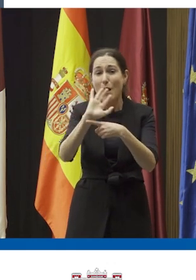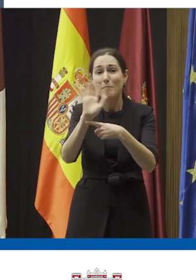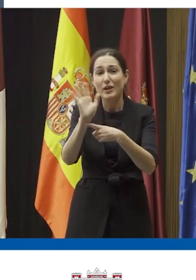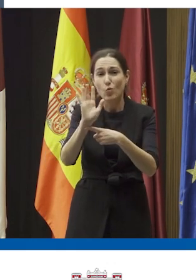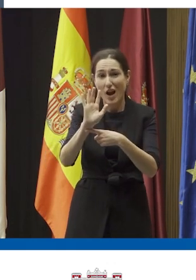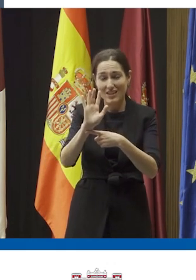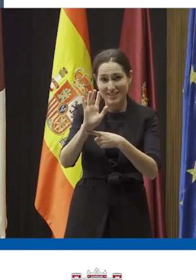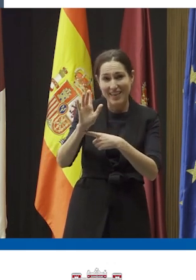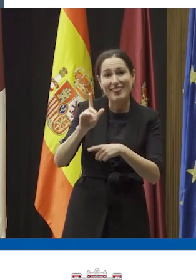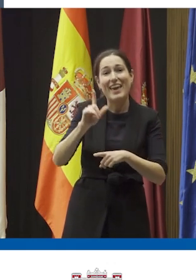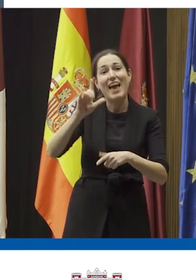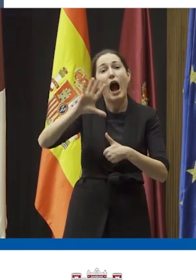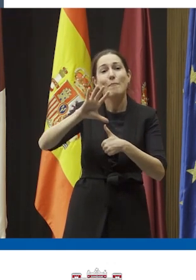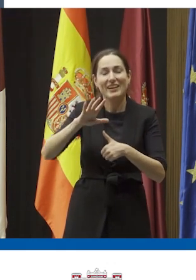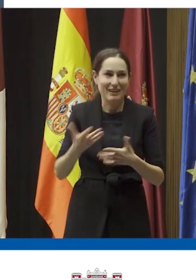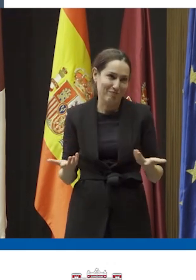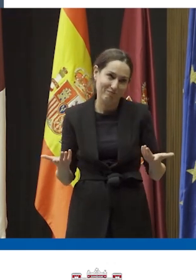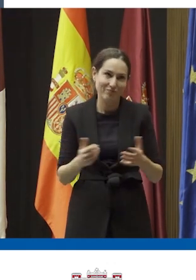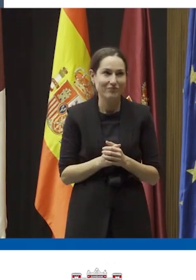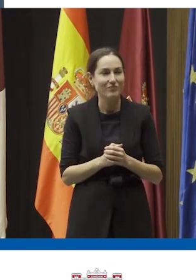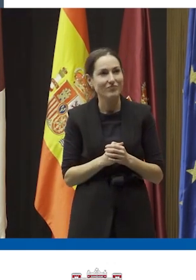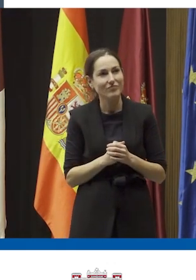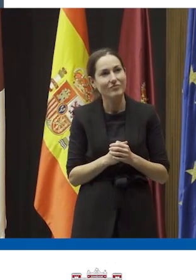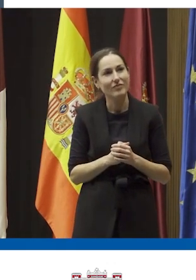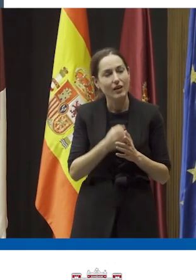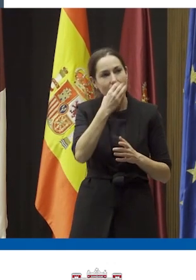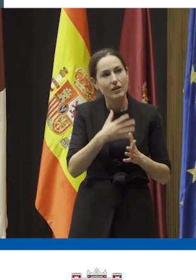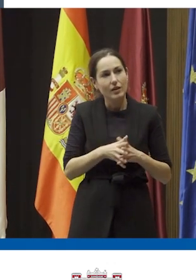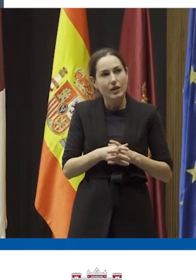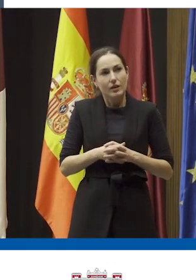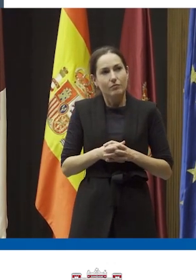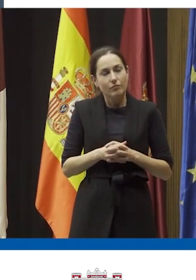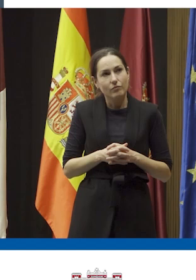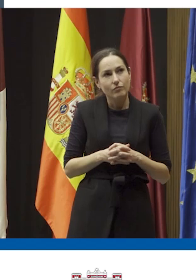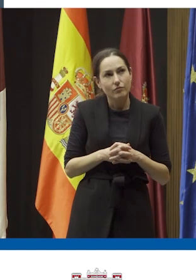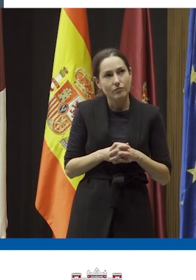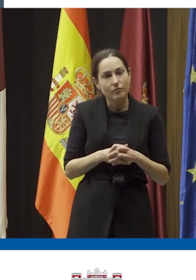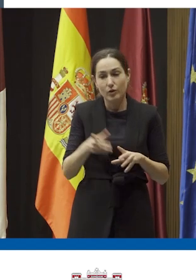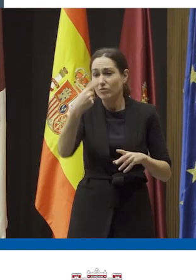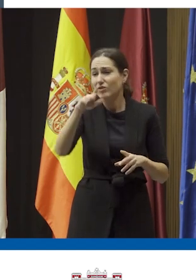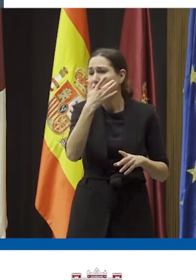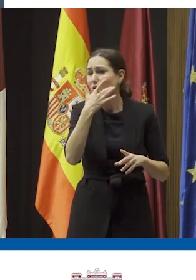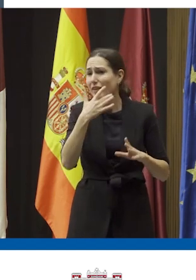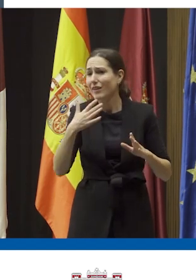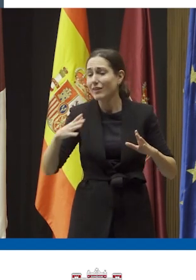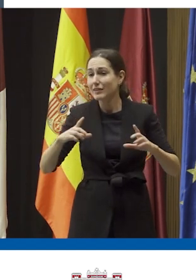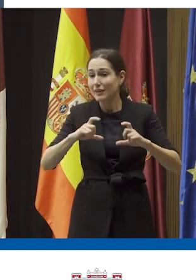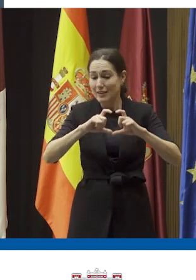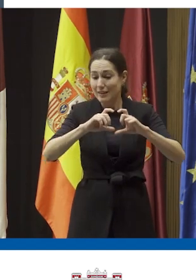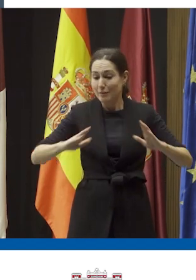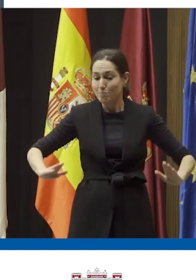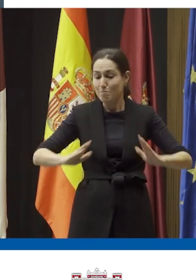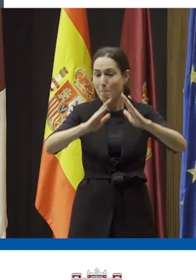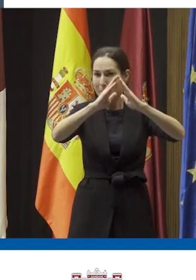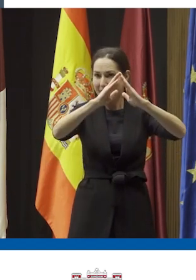un viejo anestésico. Bueno, ven ustedes, la conocerán muchos de ustedes, la pirámide escalonada, que